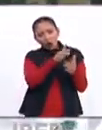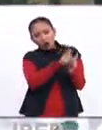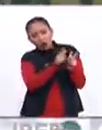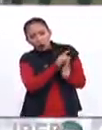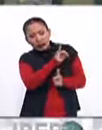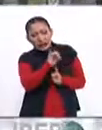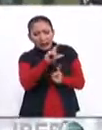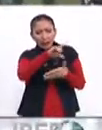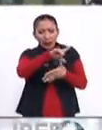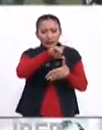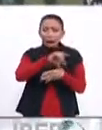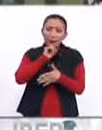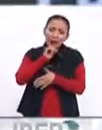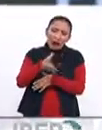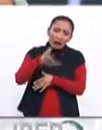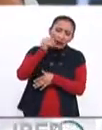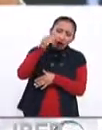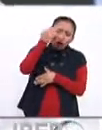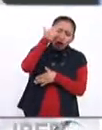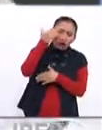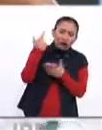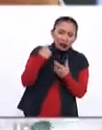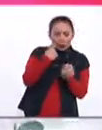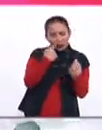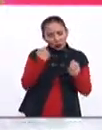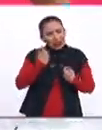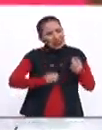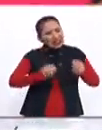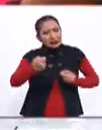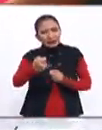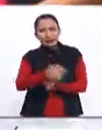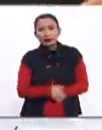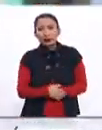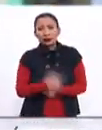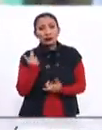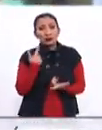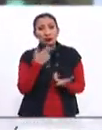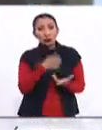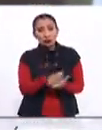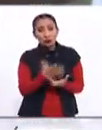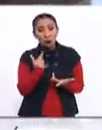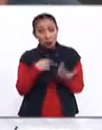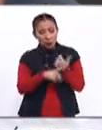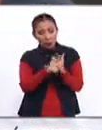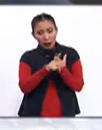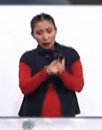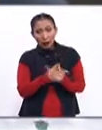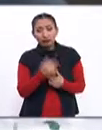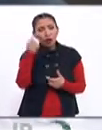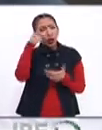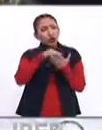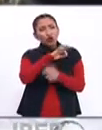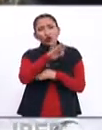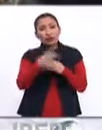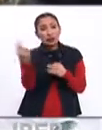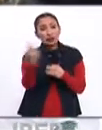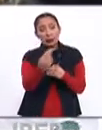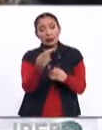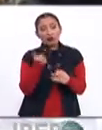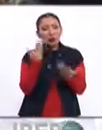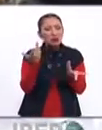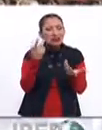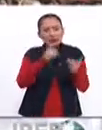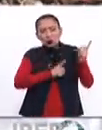izquierdas en América Latina, sino poder conocernos a nosotros mismos. La crítica única forma de resolver un problema. Me parece que todos necesitamos